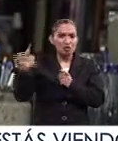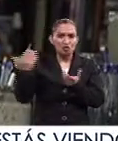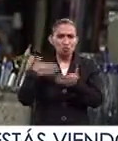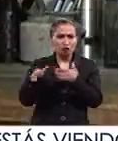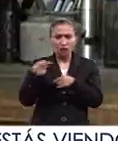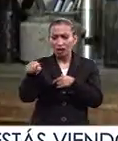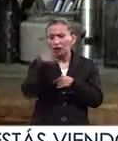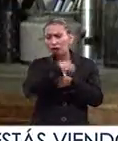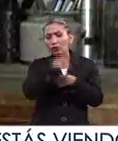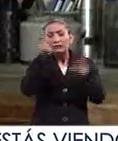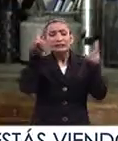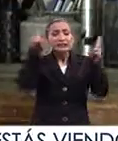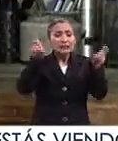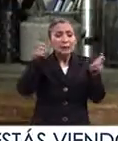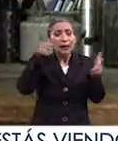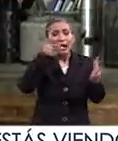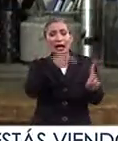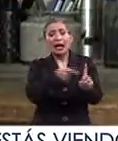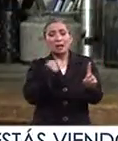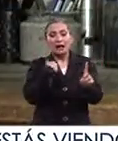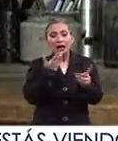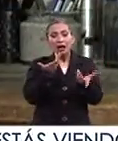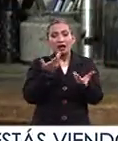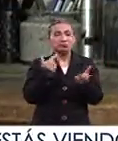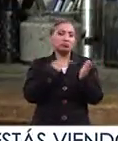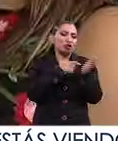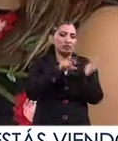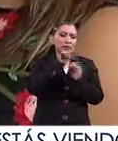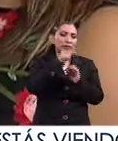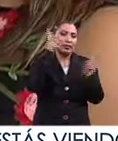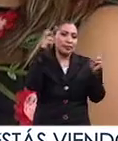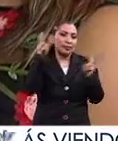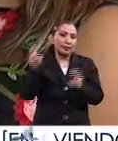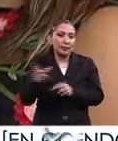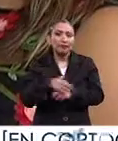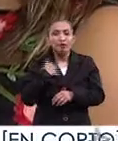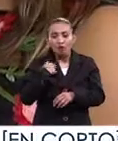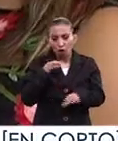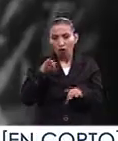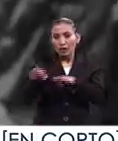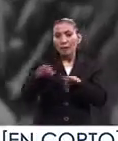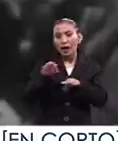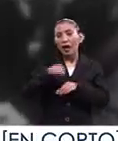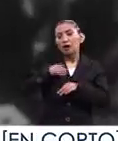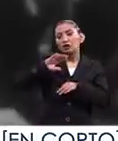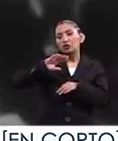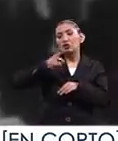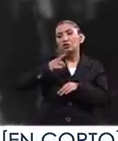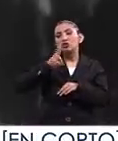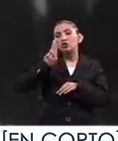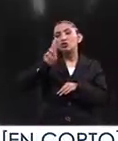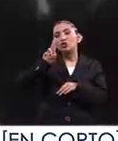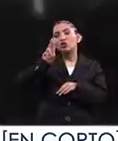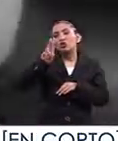de toda esa cuestión que a mí me tocó en los 70s. Trabajé después en Churubusco,